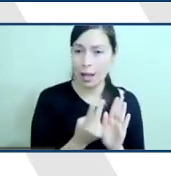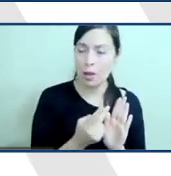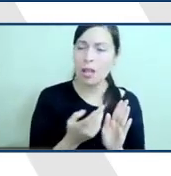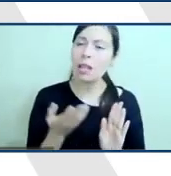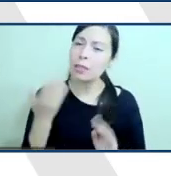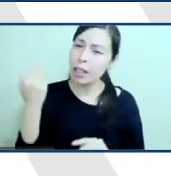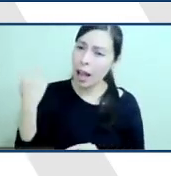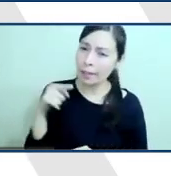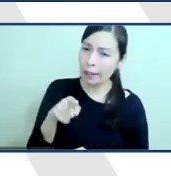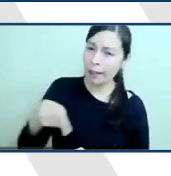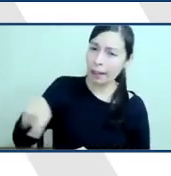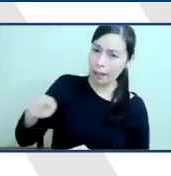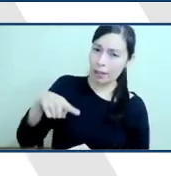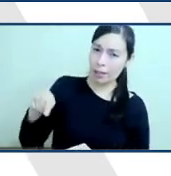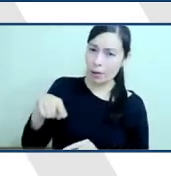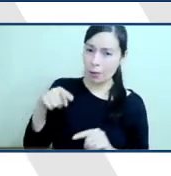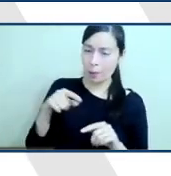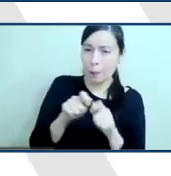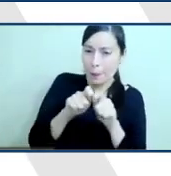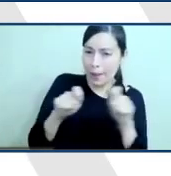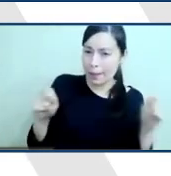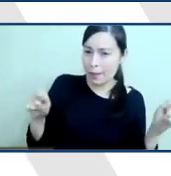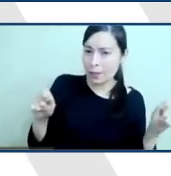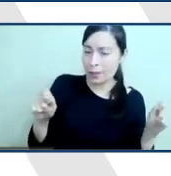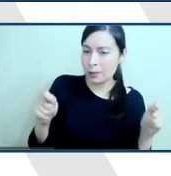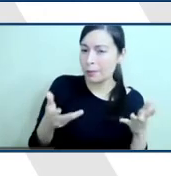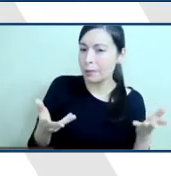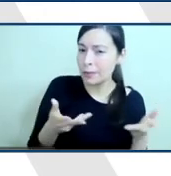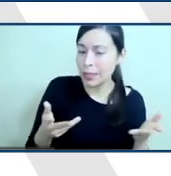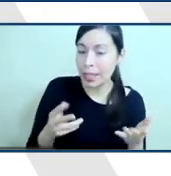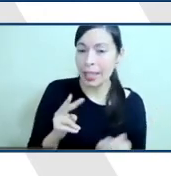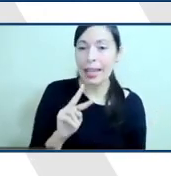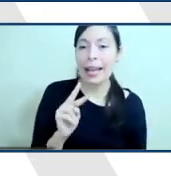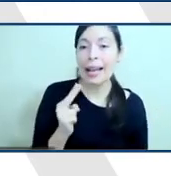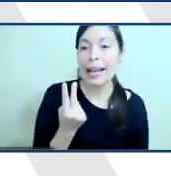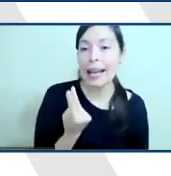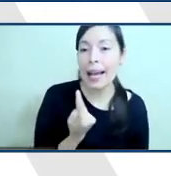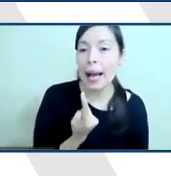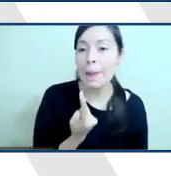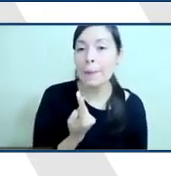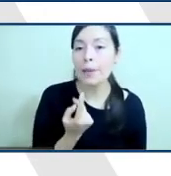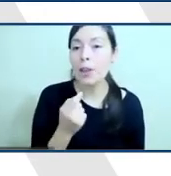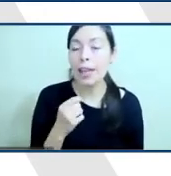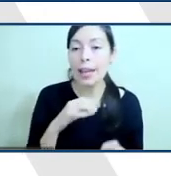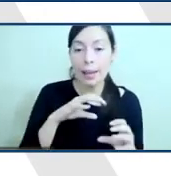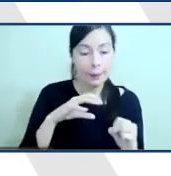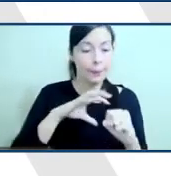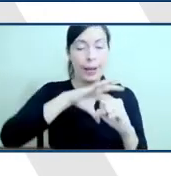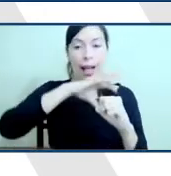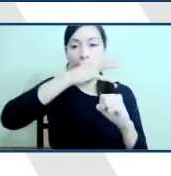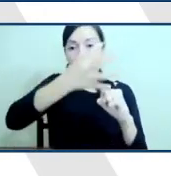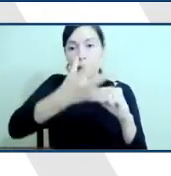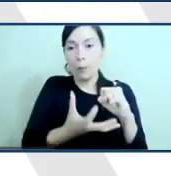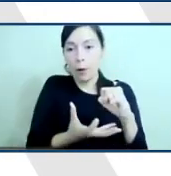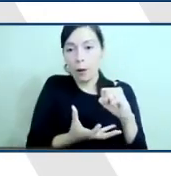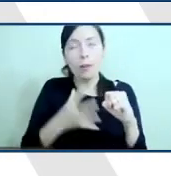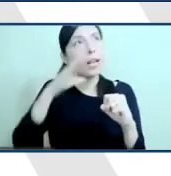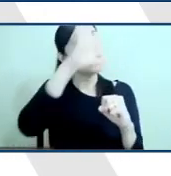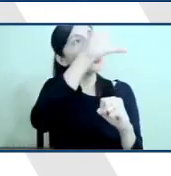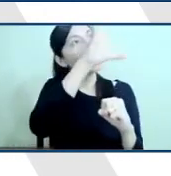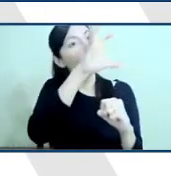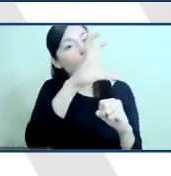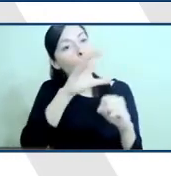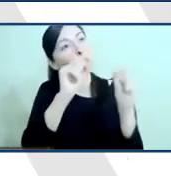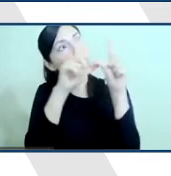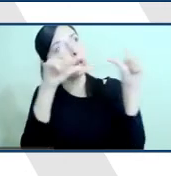Bueno, parece ser que lo que estaban midiendo era cambios en la transmisión de la atmósfera, es decir, cuánta radiación solar la